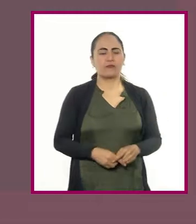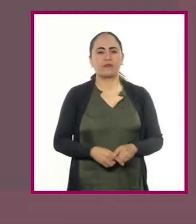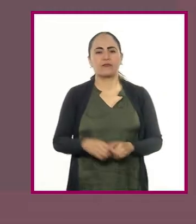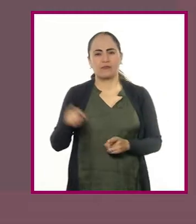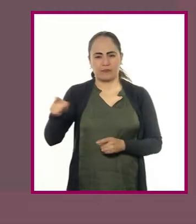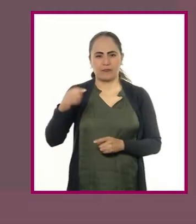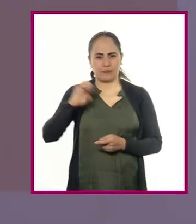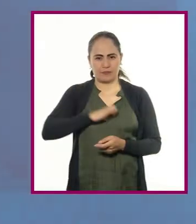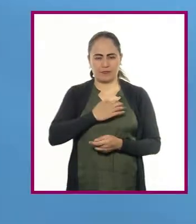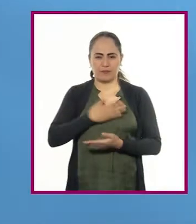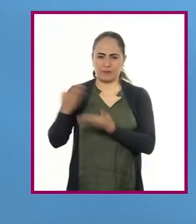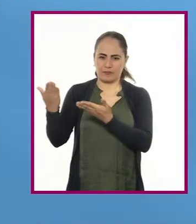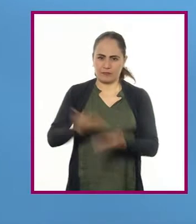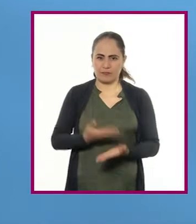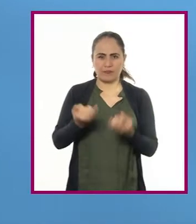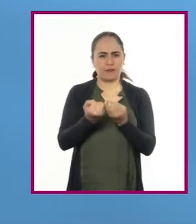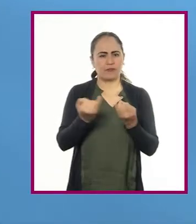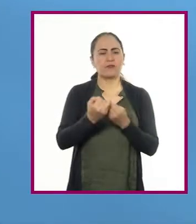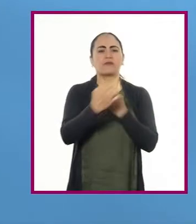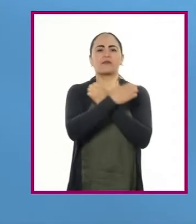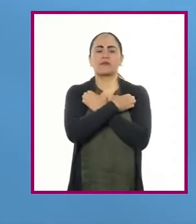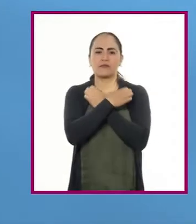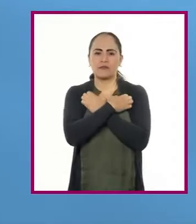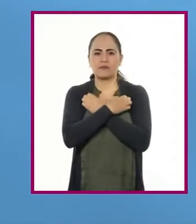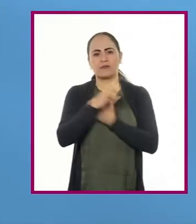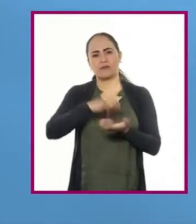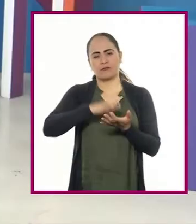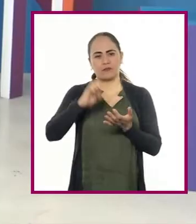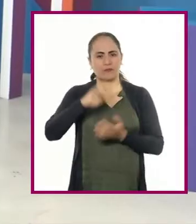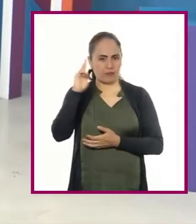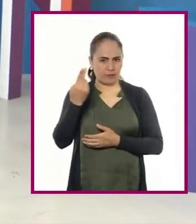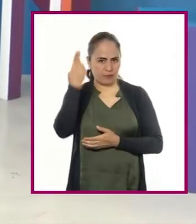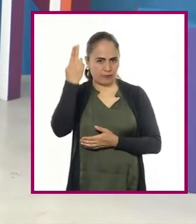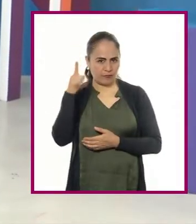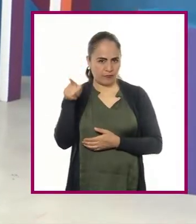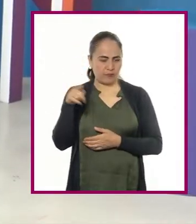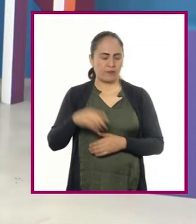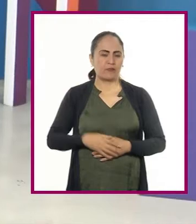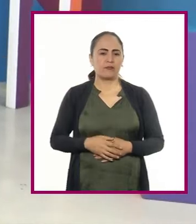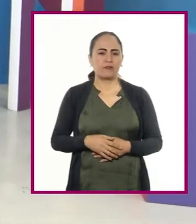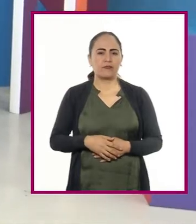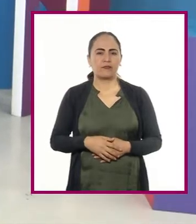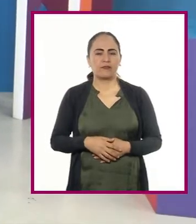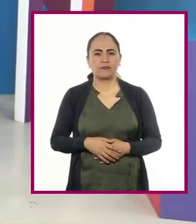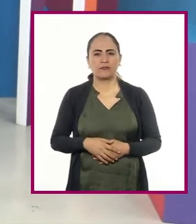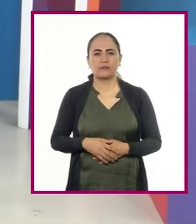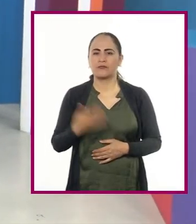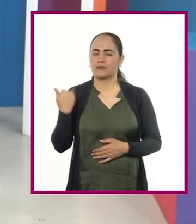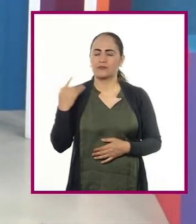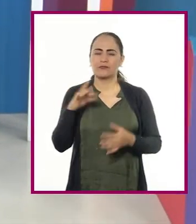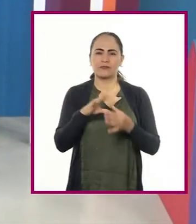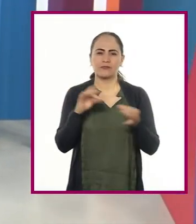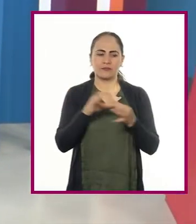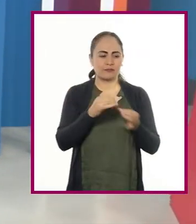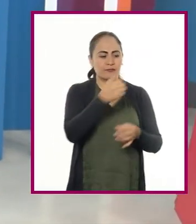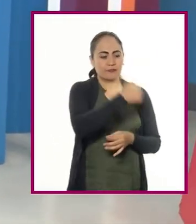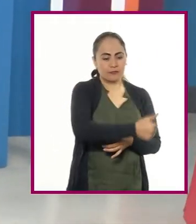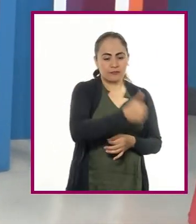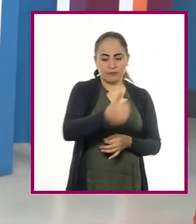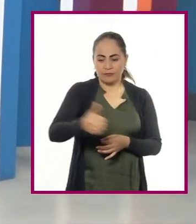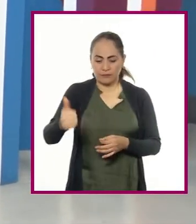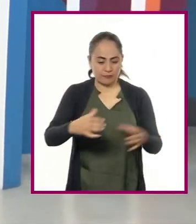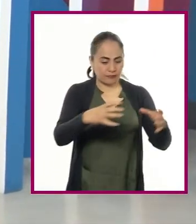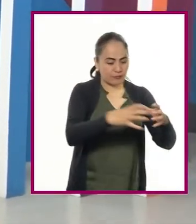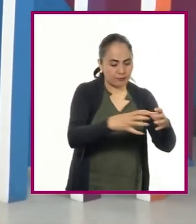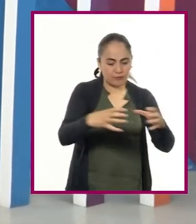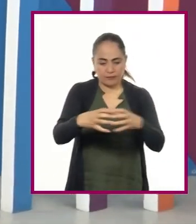relacionadas con la educación, como fue el caso de la universidad. Como mencionamos, cada una de ellas contaba